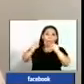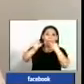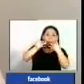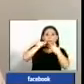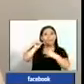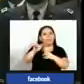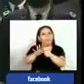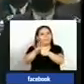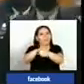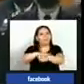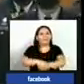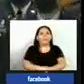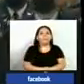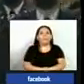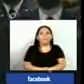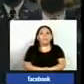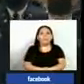pandemia